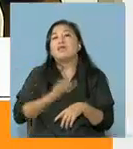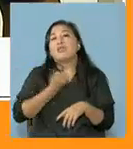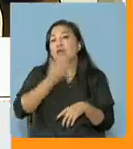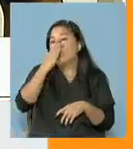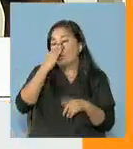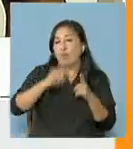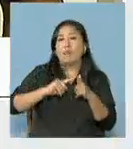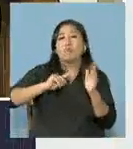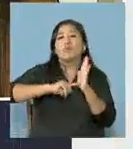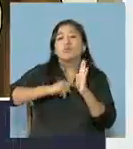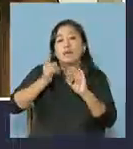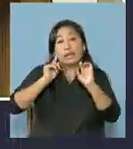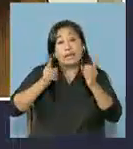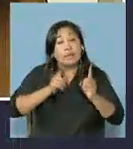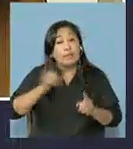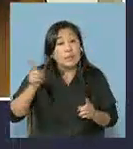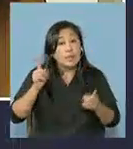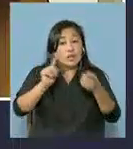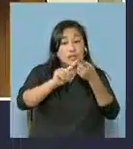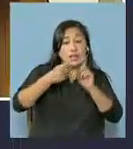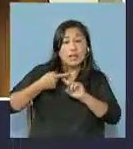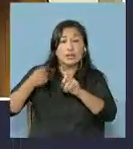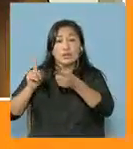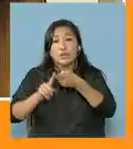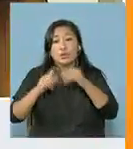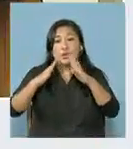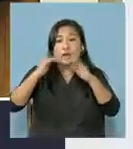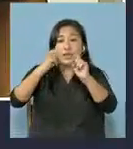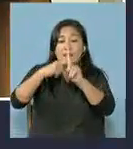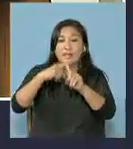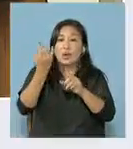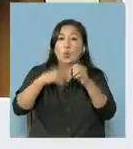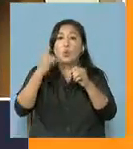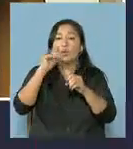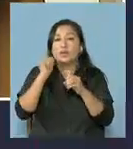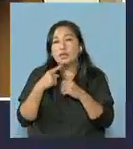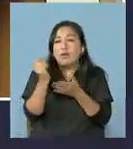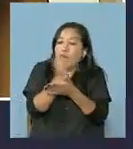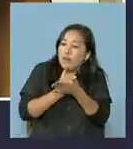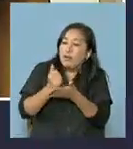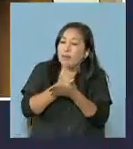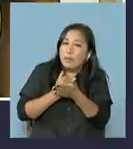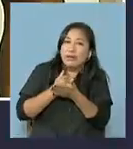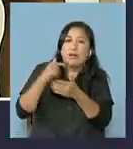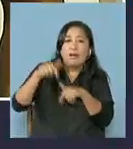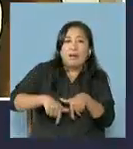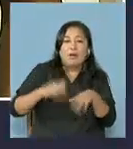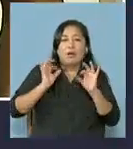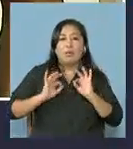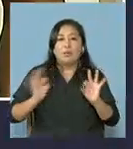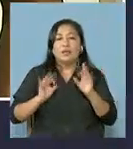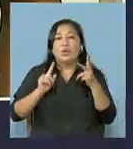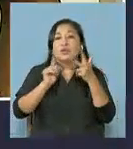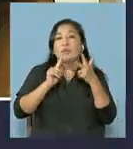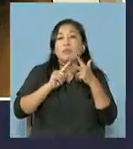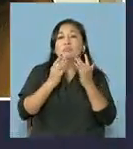para Buenos Aires, y también todo lo que tiene que ver con la Iglesia de Uquía, una obra largamente esperada, y también el